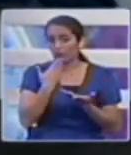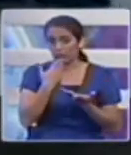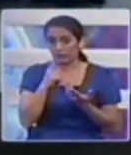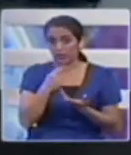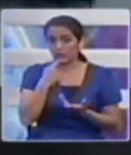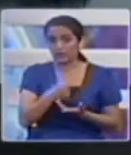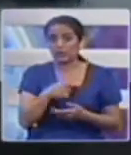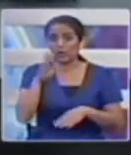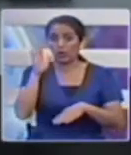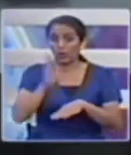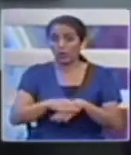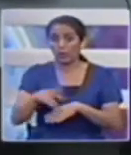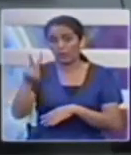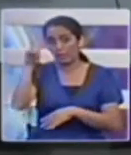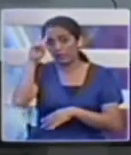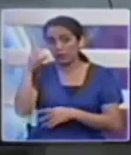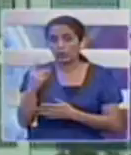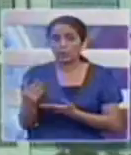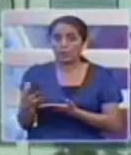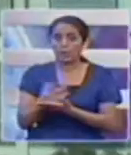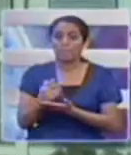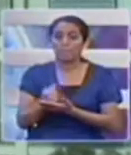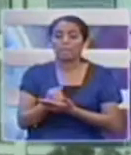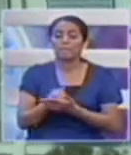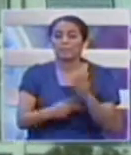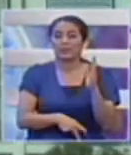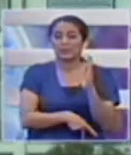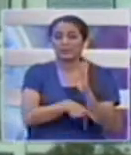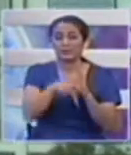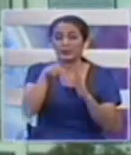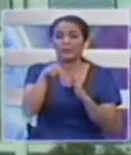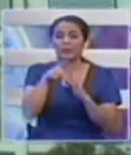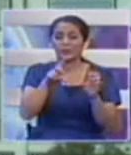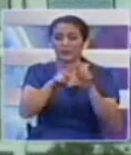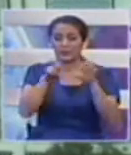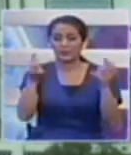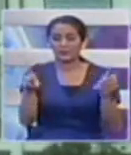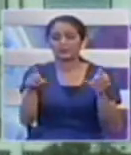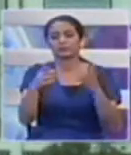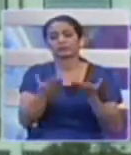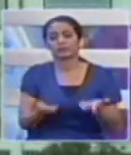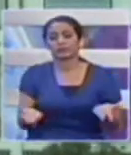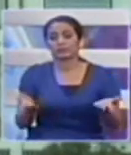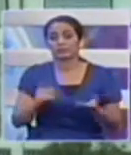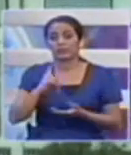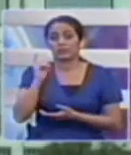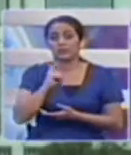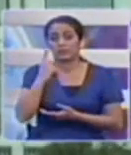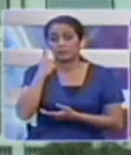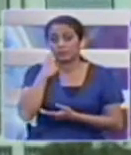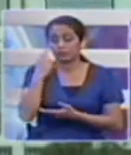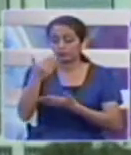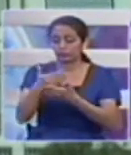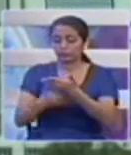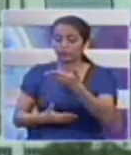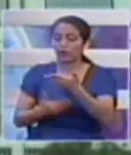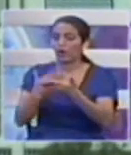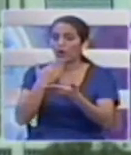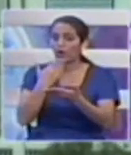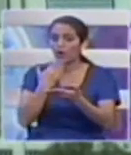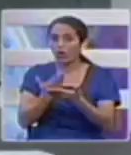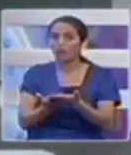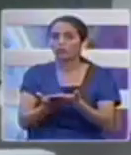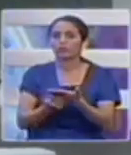red de corrupción al interior de Petroecuador, donde debió esperar el reporte de la unidad de análisis financiero y contar con la asistencia penal de